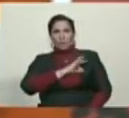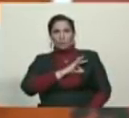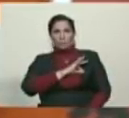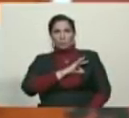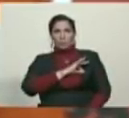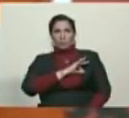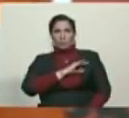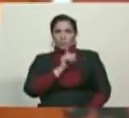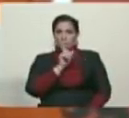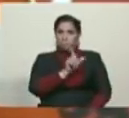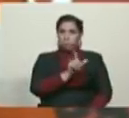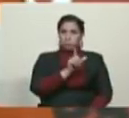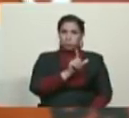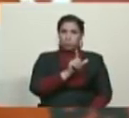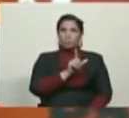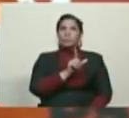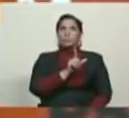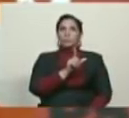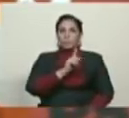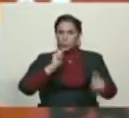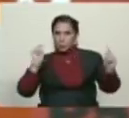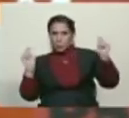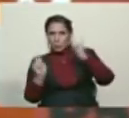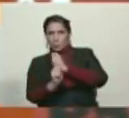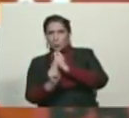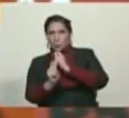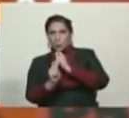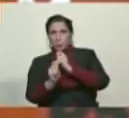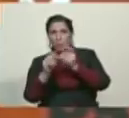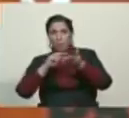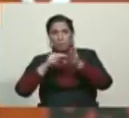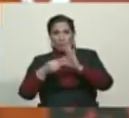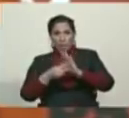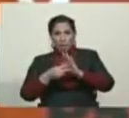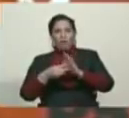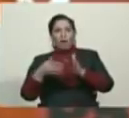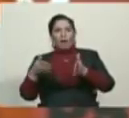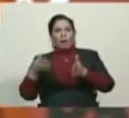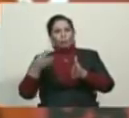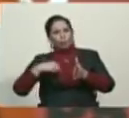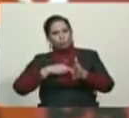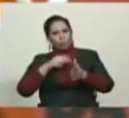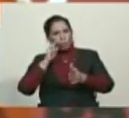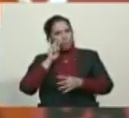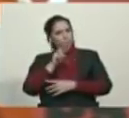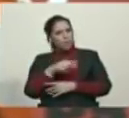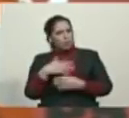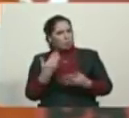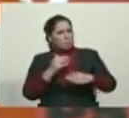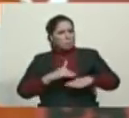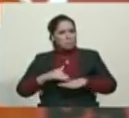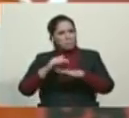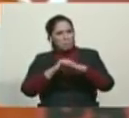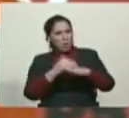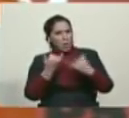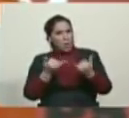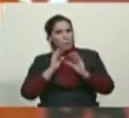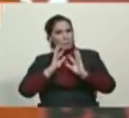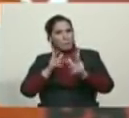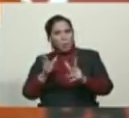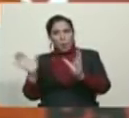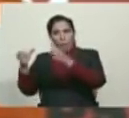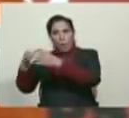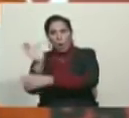desde el Partido Socialista Unido de Venezuela. Sin embargo, en esta hoja de ruta que está en estos momentos anunciando la